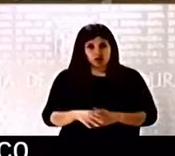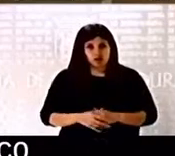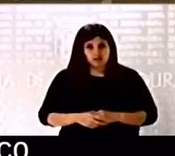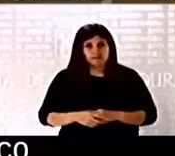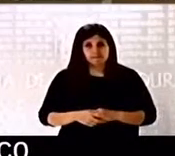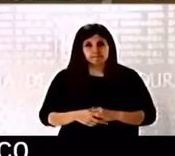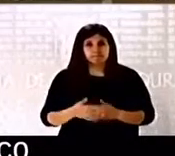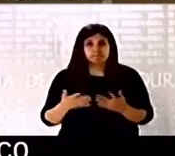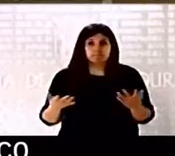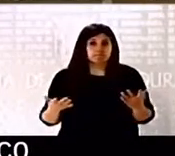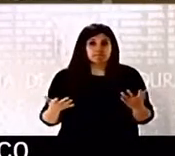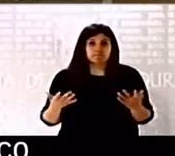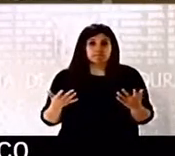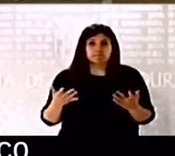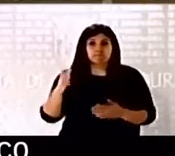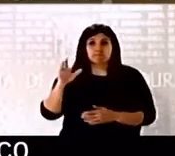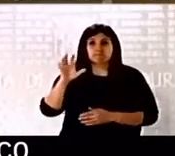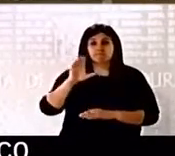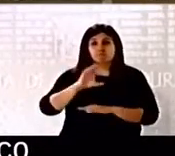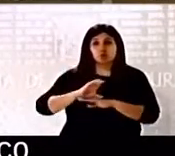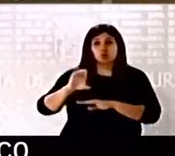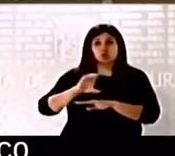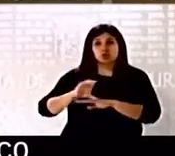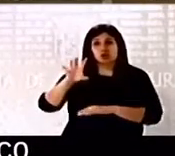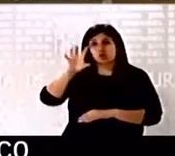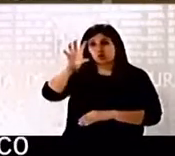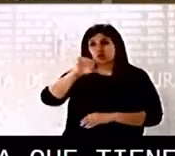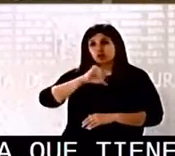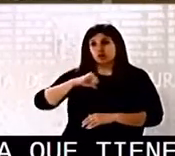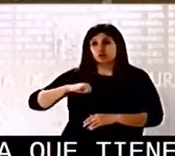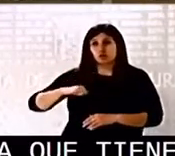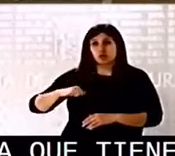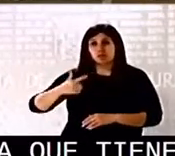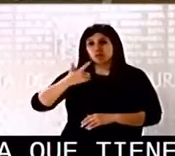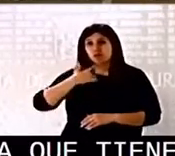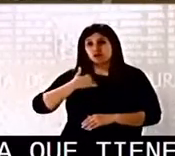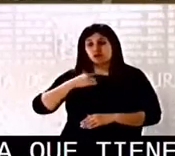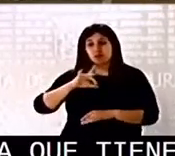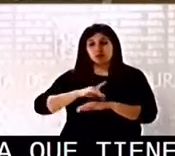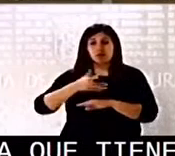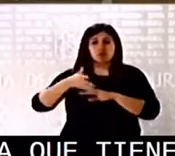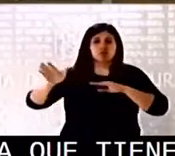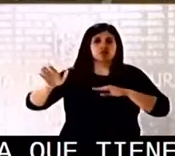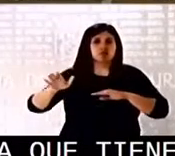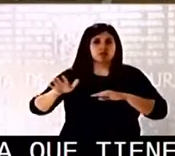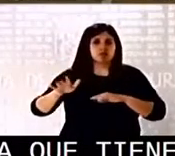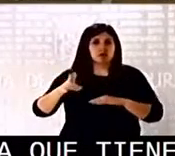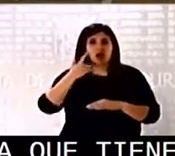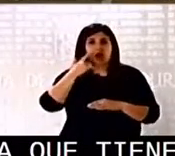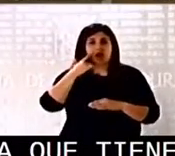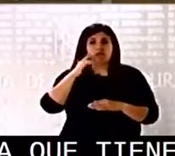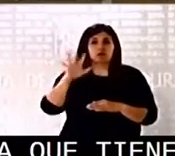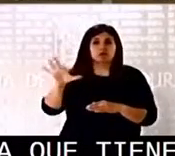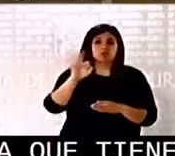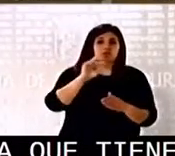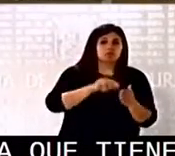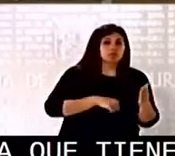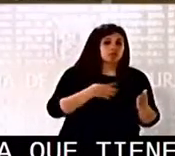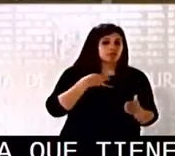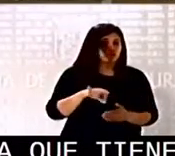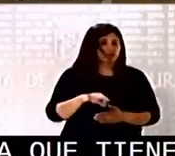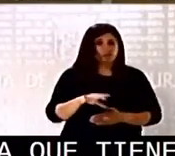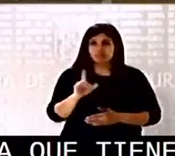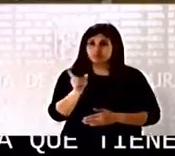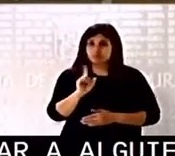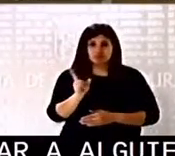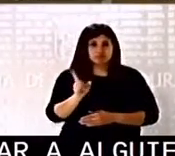Y yo no conozco a ninguno de los consejeros que me diga que tiene exceso de médicos, que a ver si puedo contratar a alguien. Por